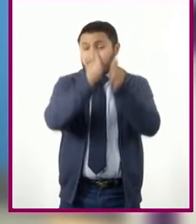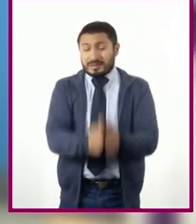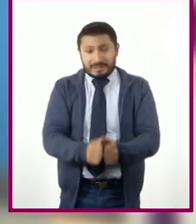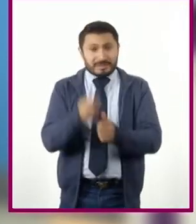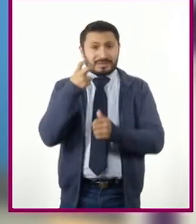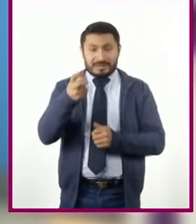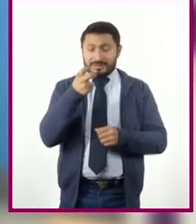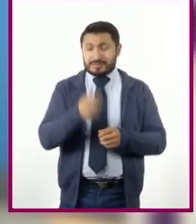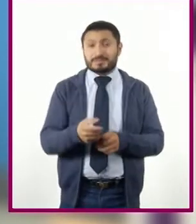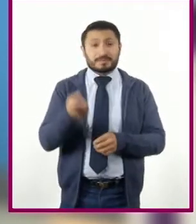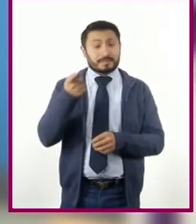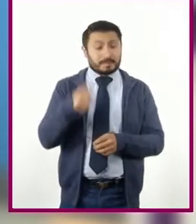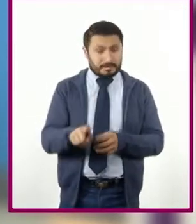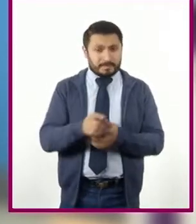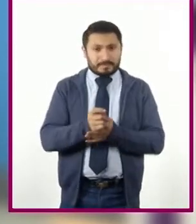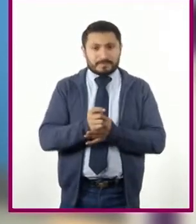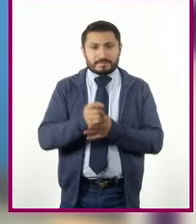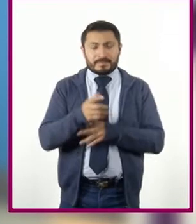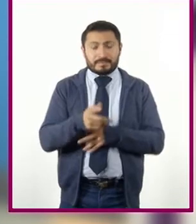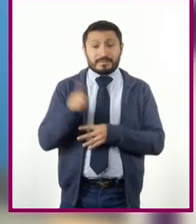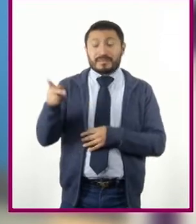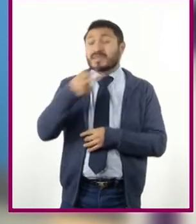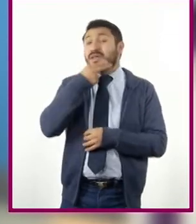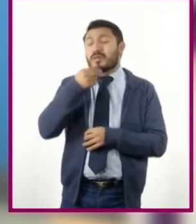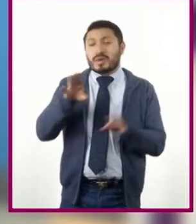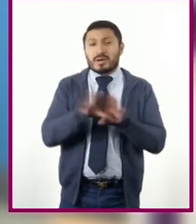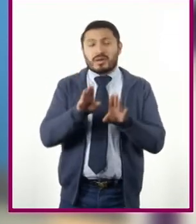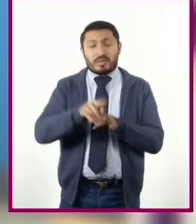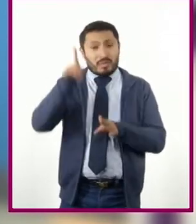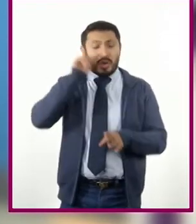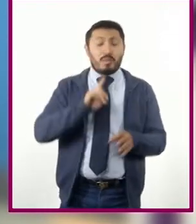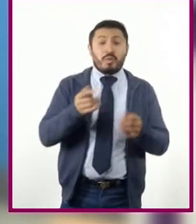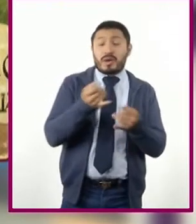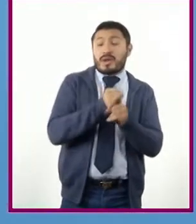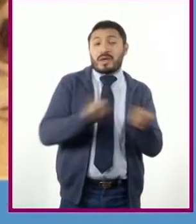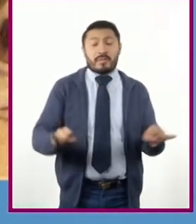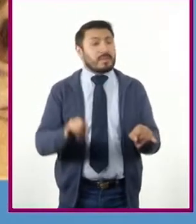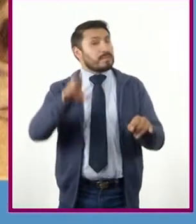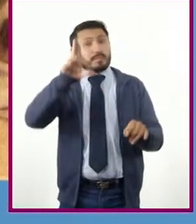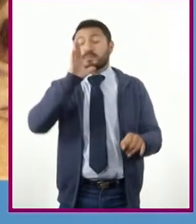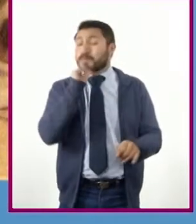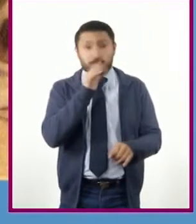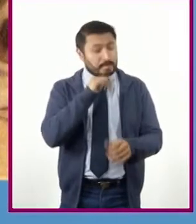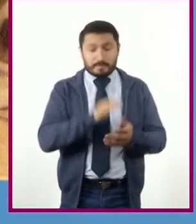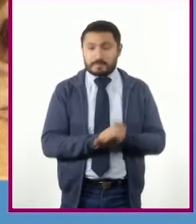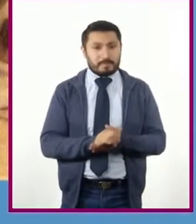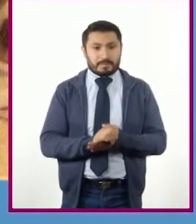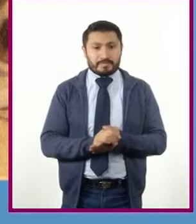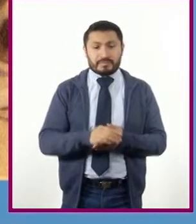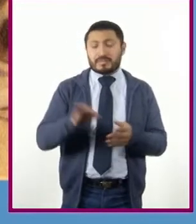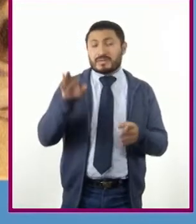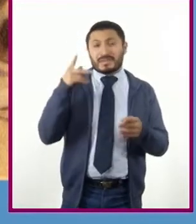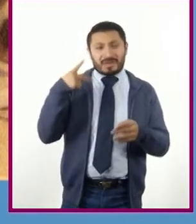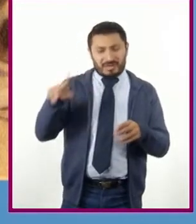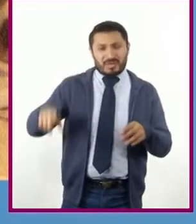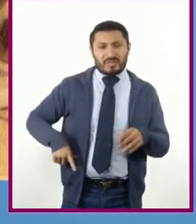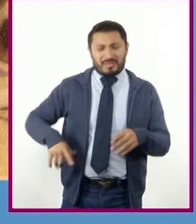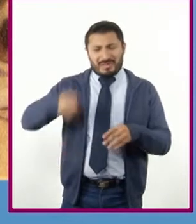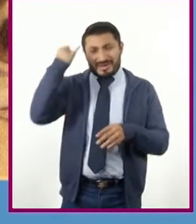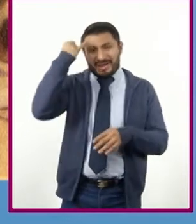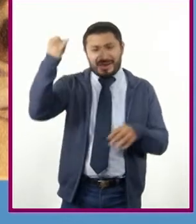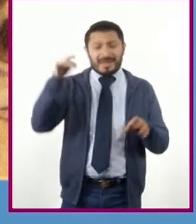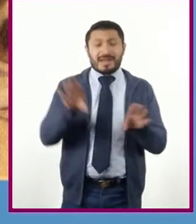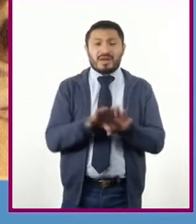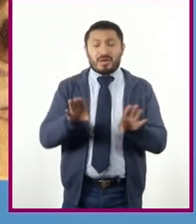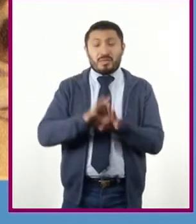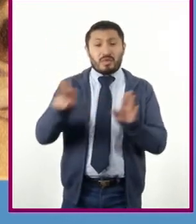fascista. Para Mussolini, la emancipación femenina no tenía lugar. Como el fascismo se basaba en la idea de recobrar